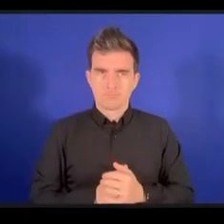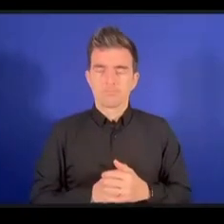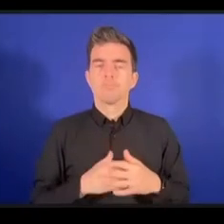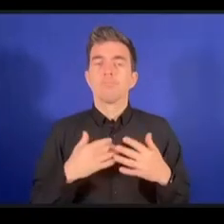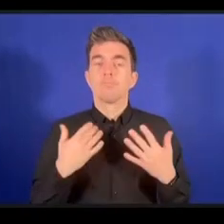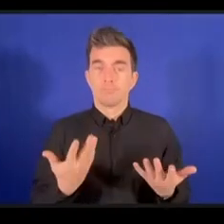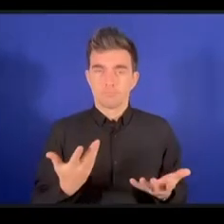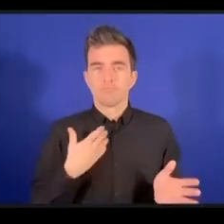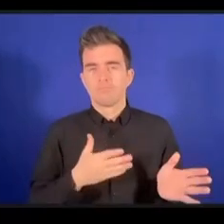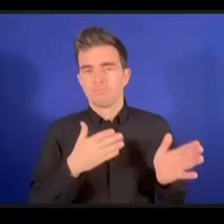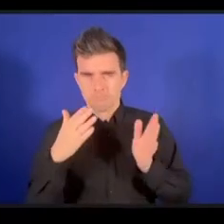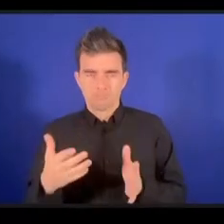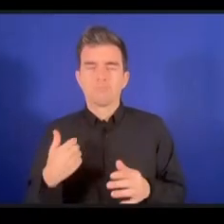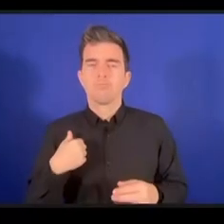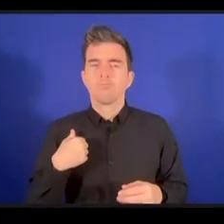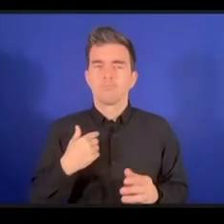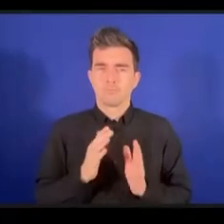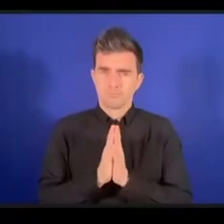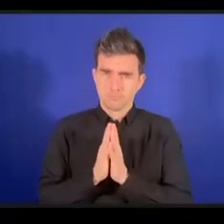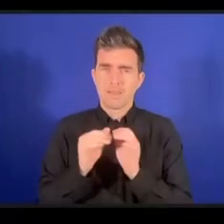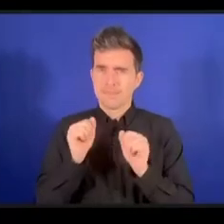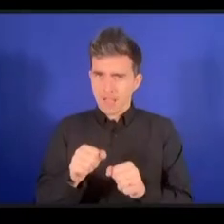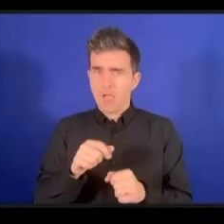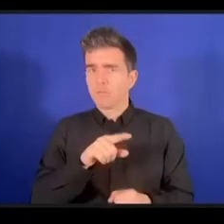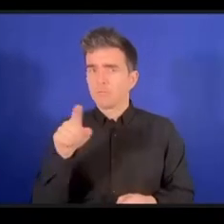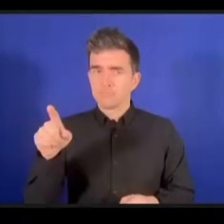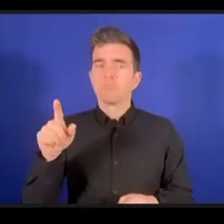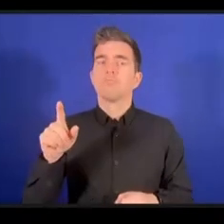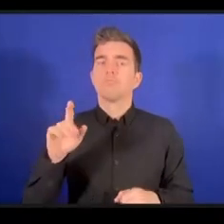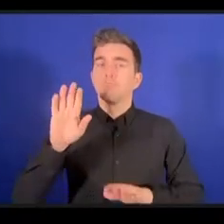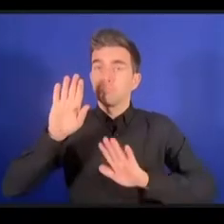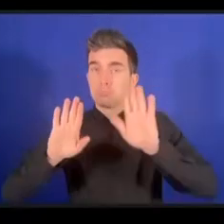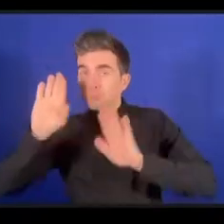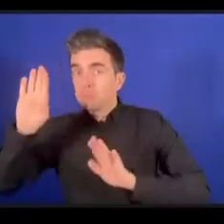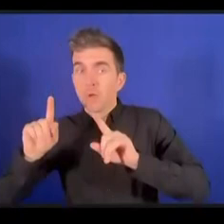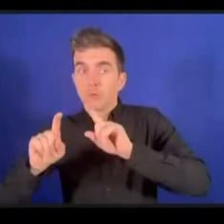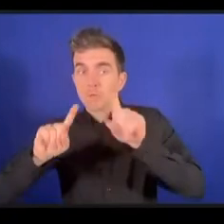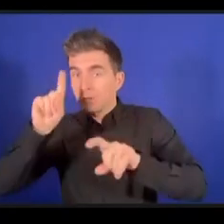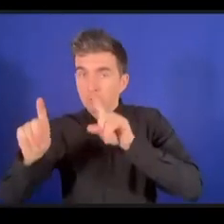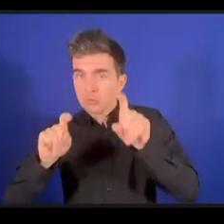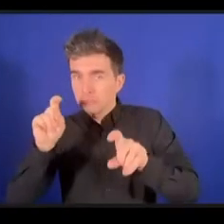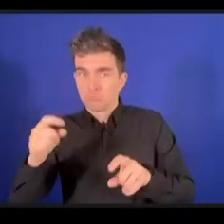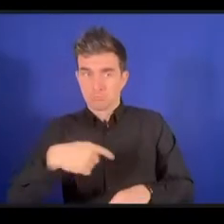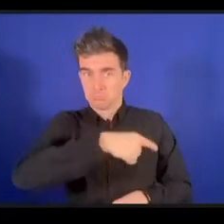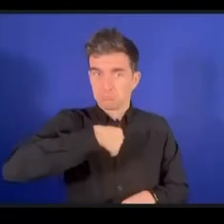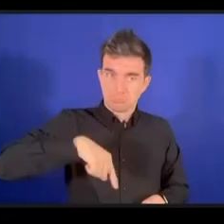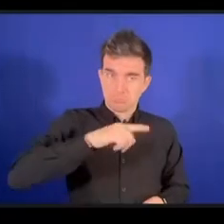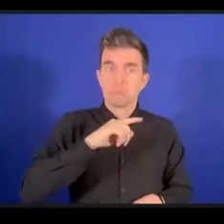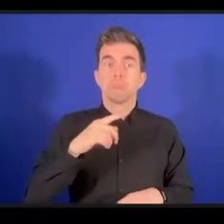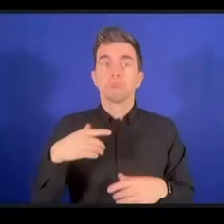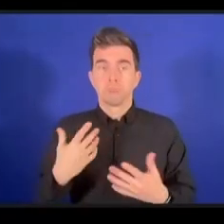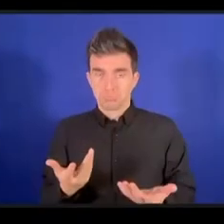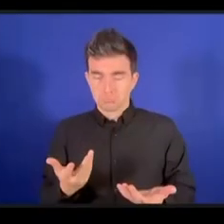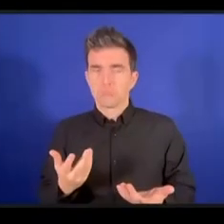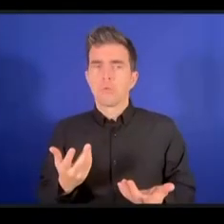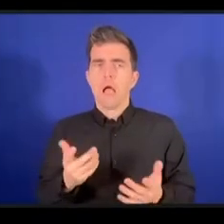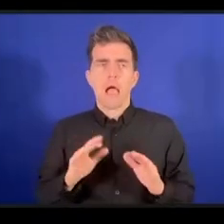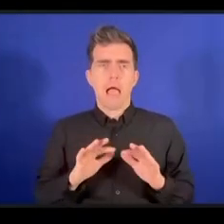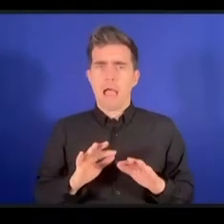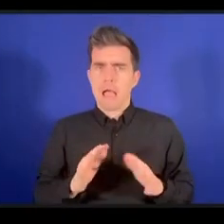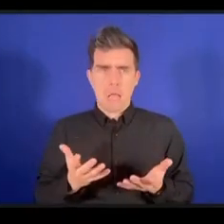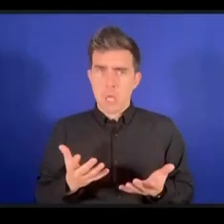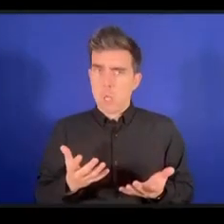audiencia a hacer preguntas vengan hacia delante al micrófono hagan preguntas a las coaliciones